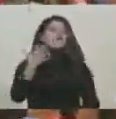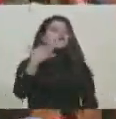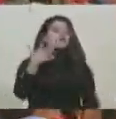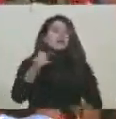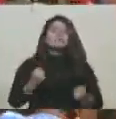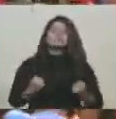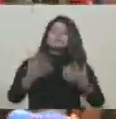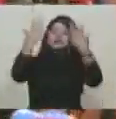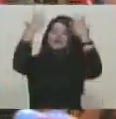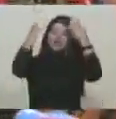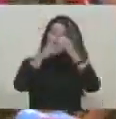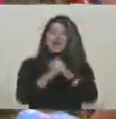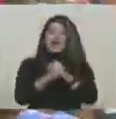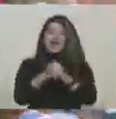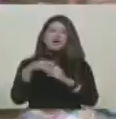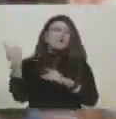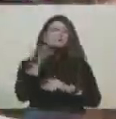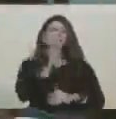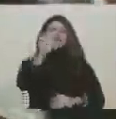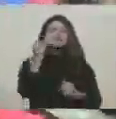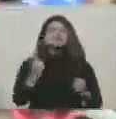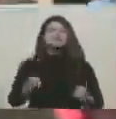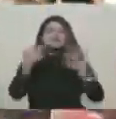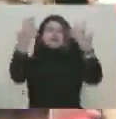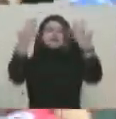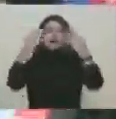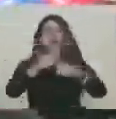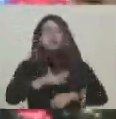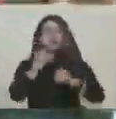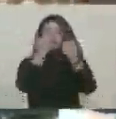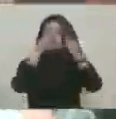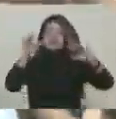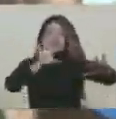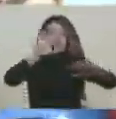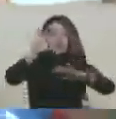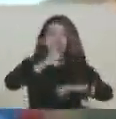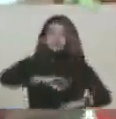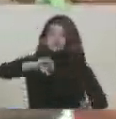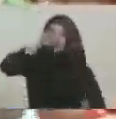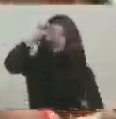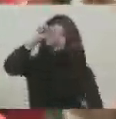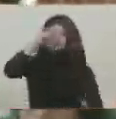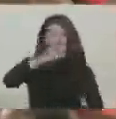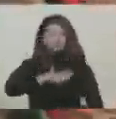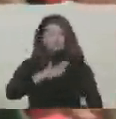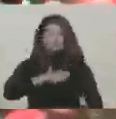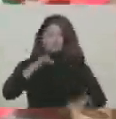¡Que viva la patria! ¡Independencia y patria socialista! ¡Que viva!